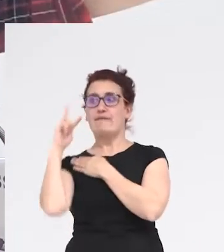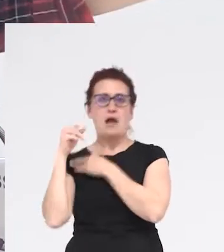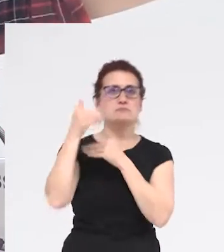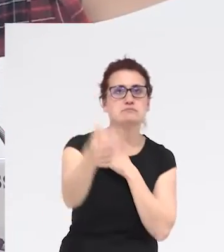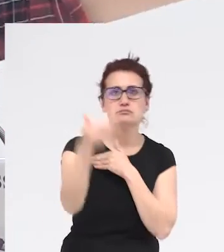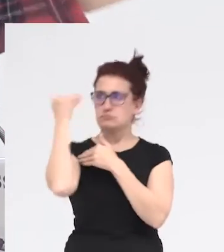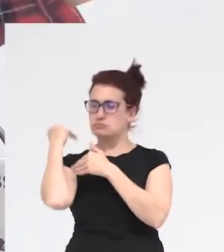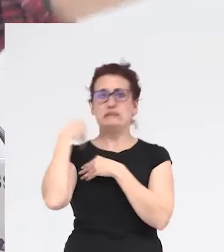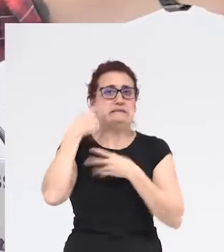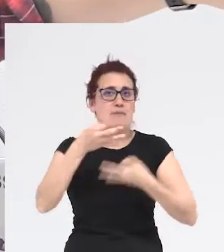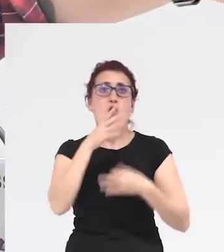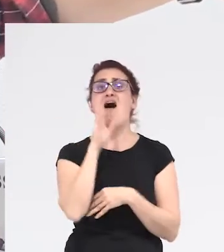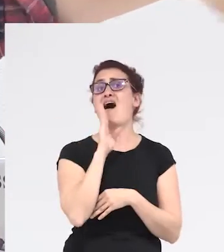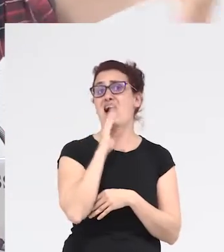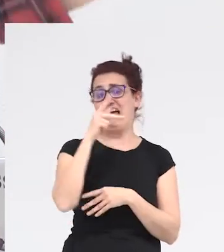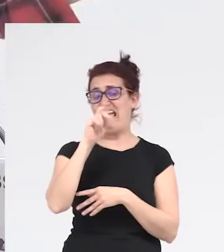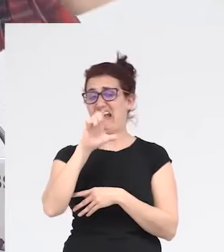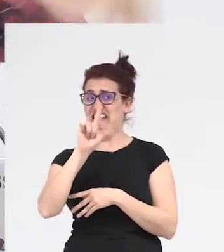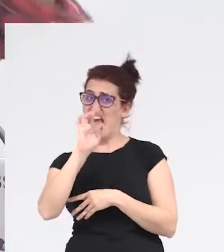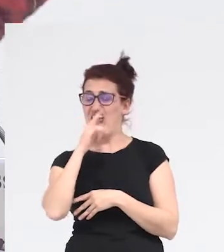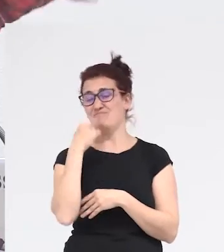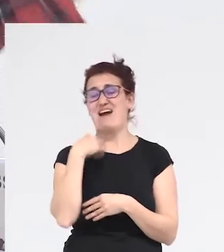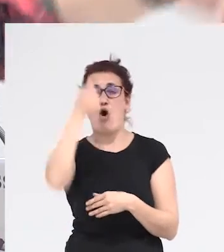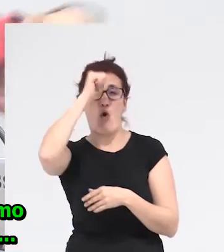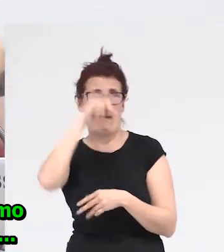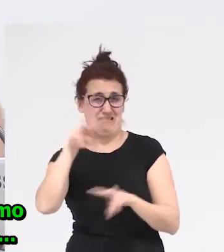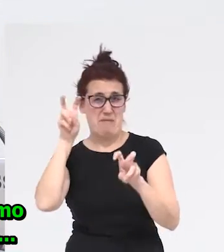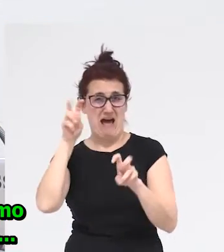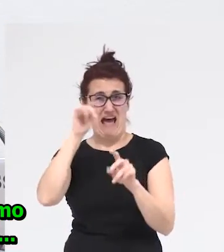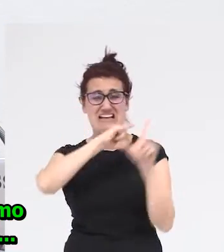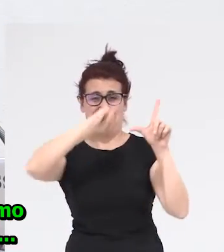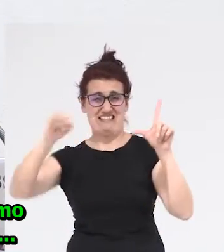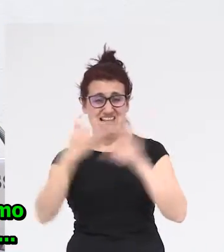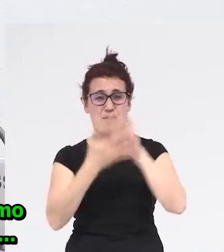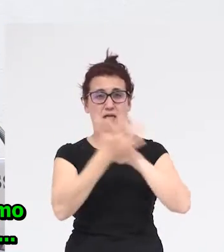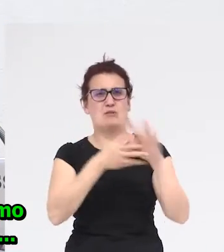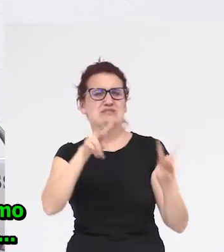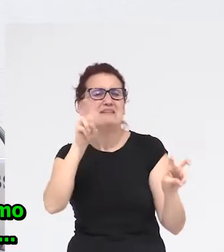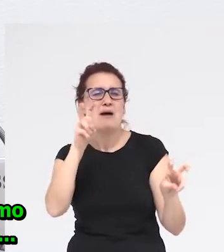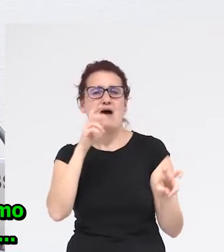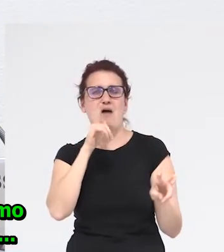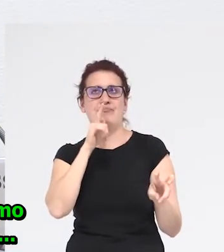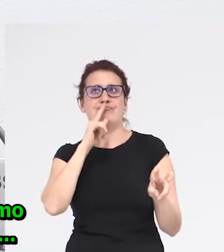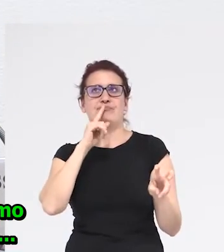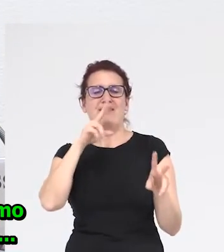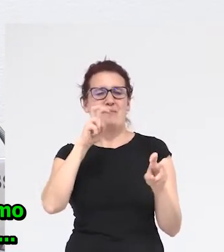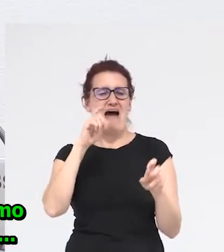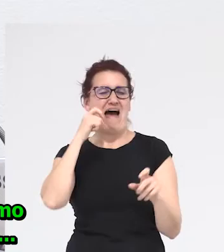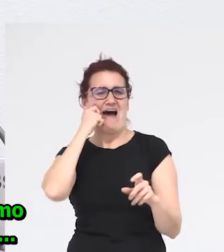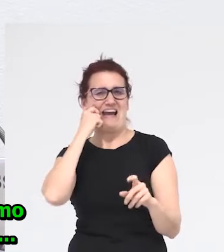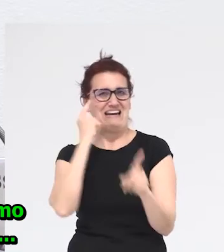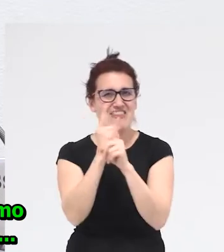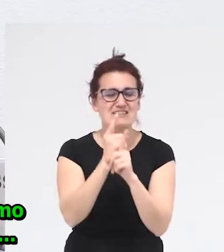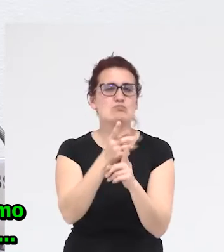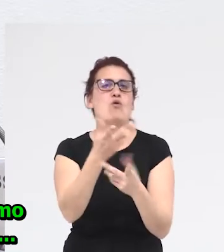antes estábamos con Quetelet y toda su antropometría y todo su enorme aparato racistísimo, que desde donde también